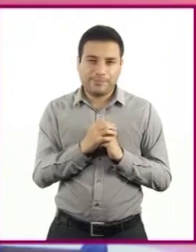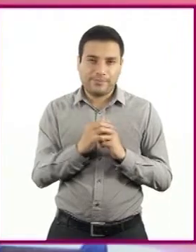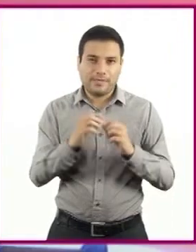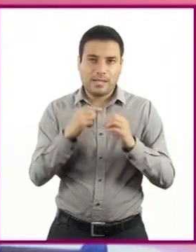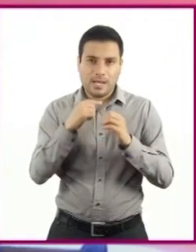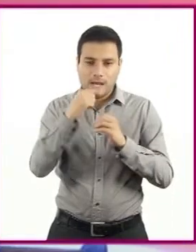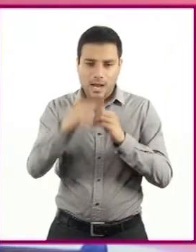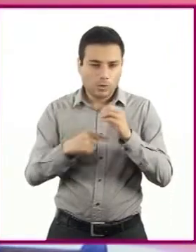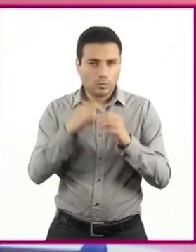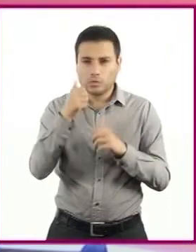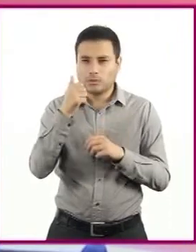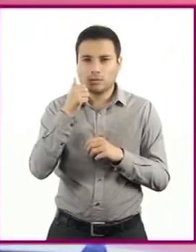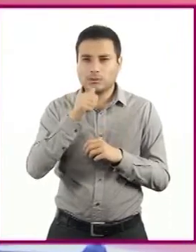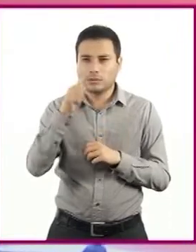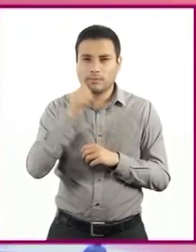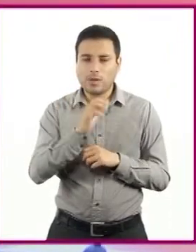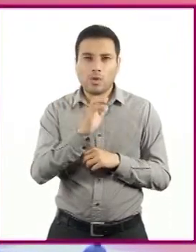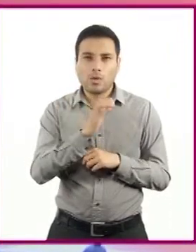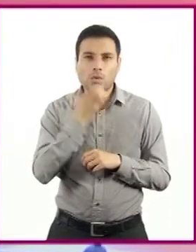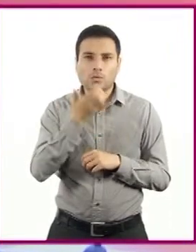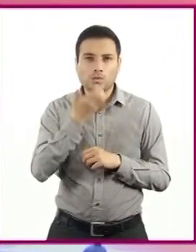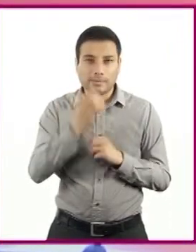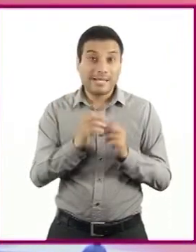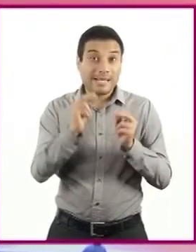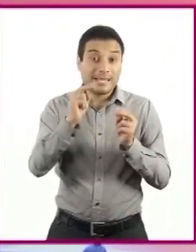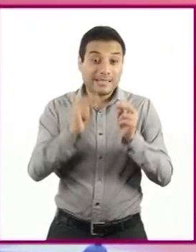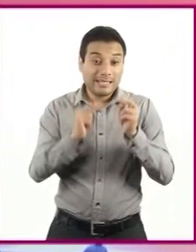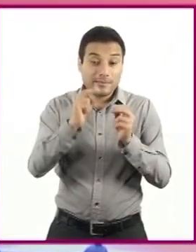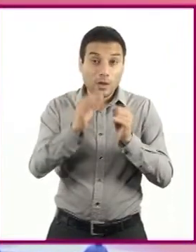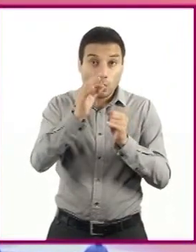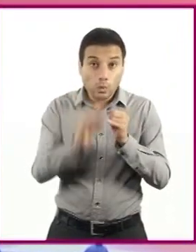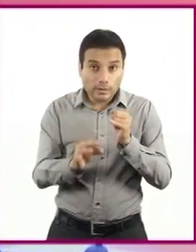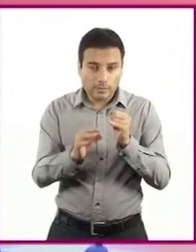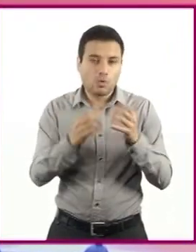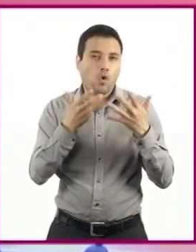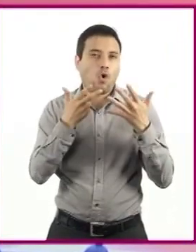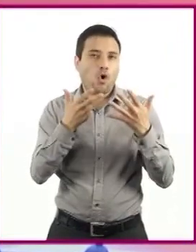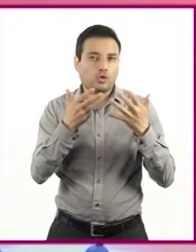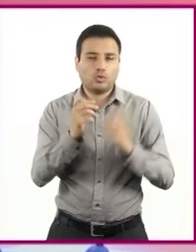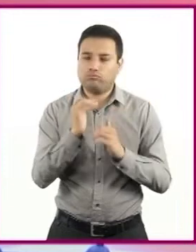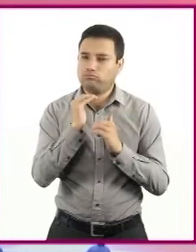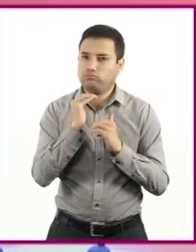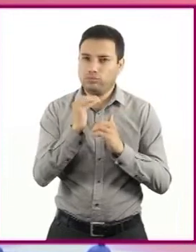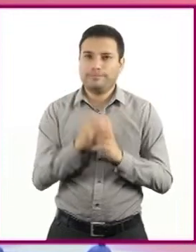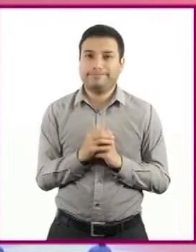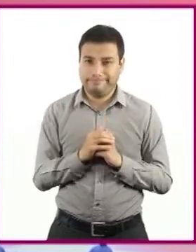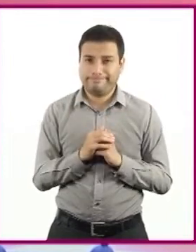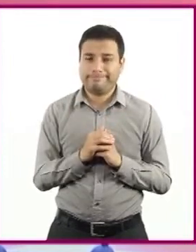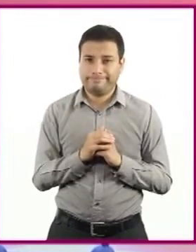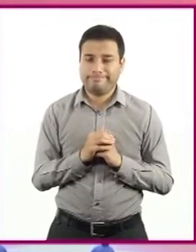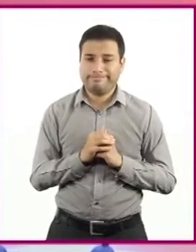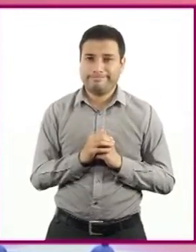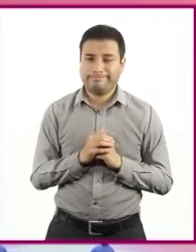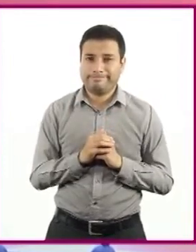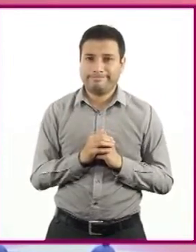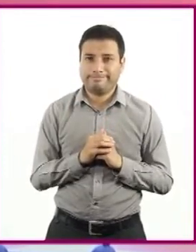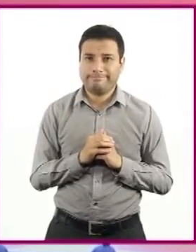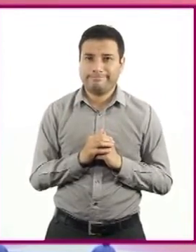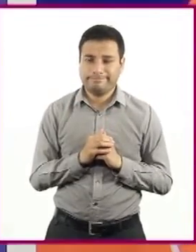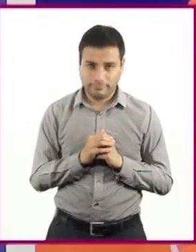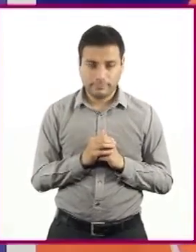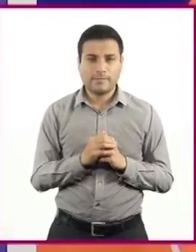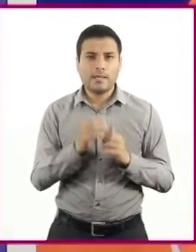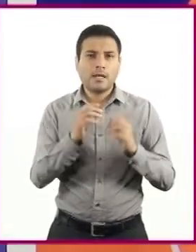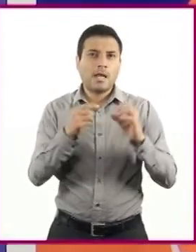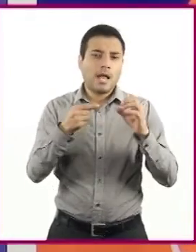átomos para completar su último nivel de energía, la capa de valencia, con una cantidad de 8 electrones, al compartir un